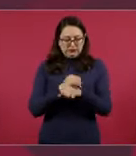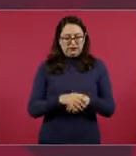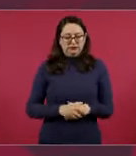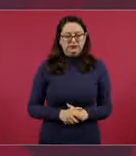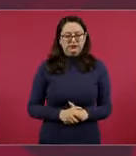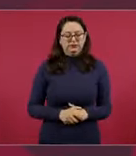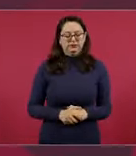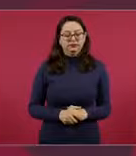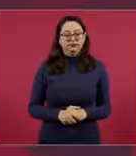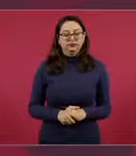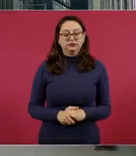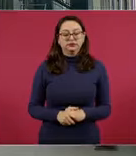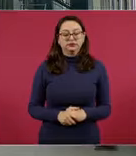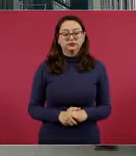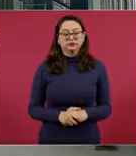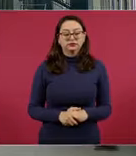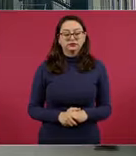Y